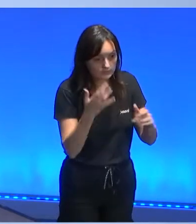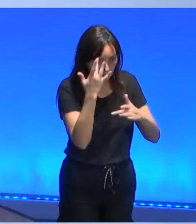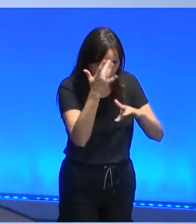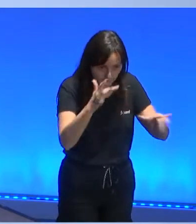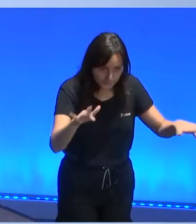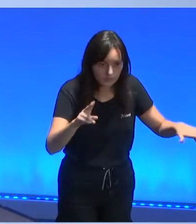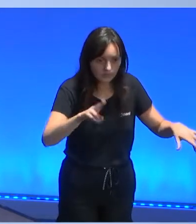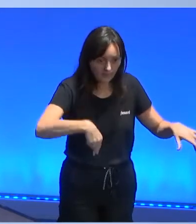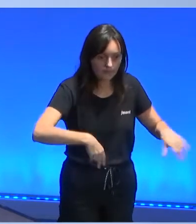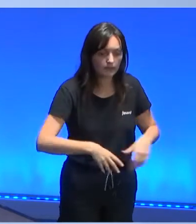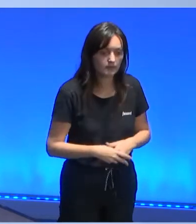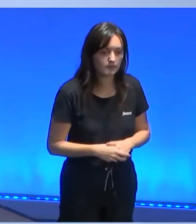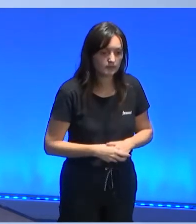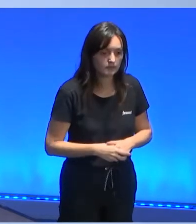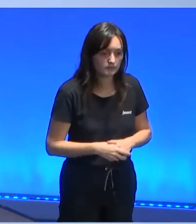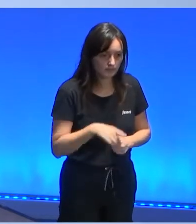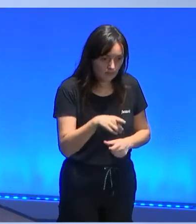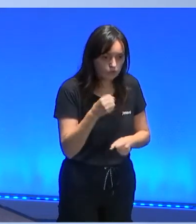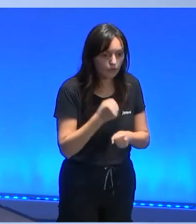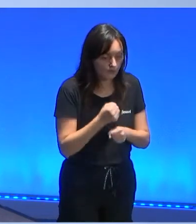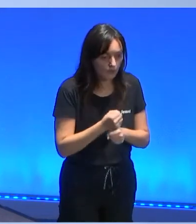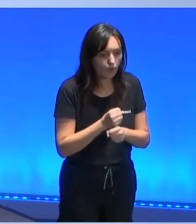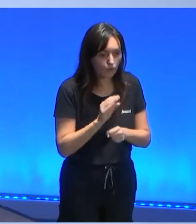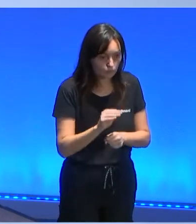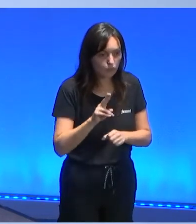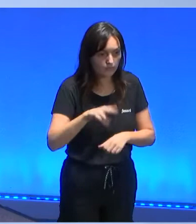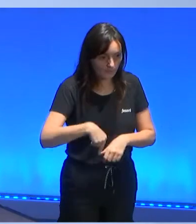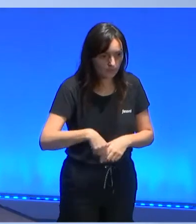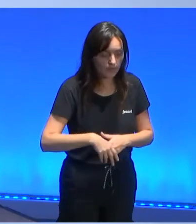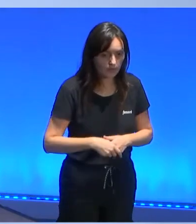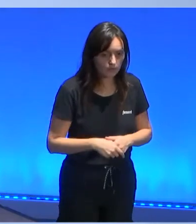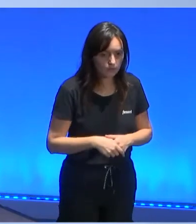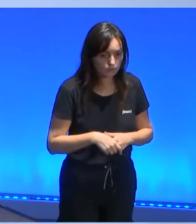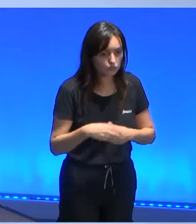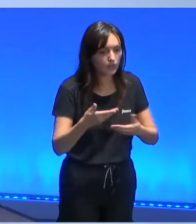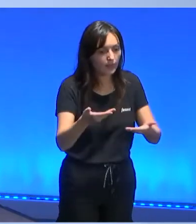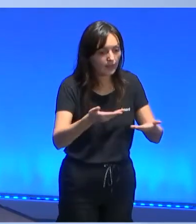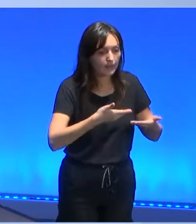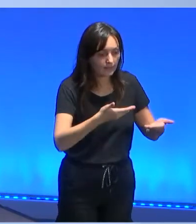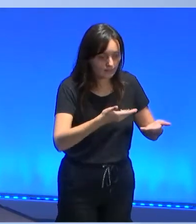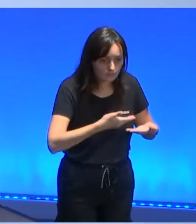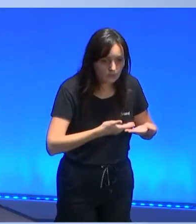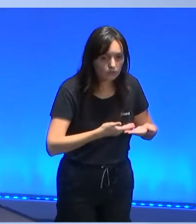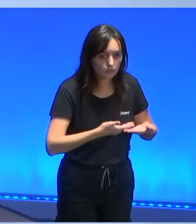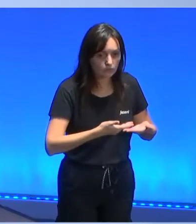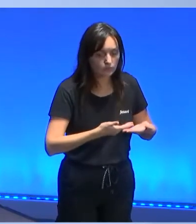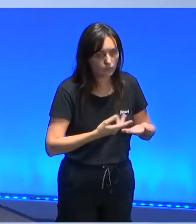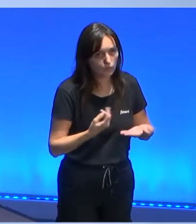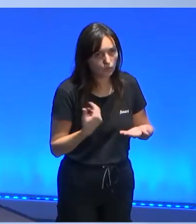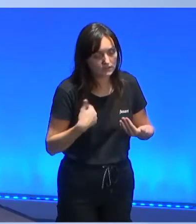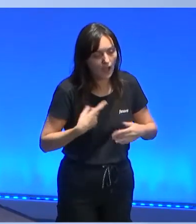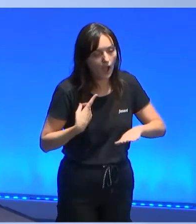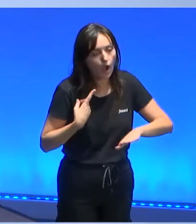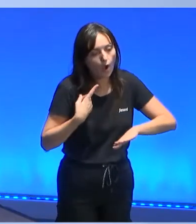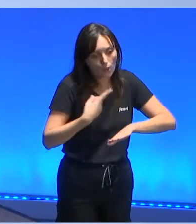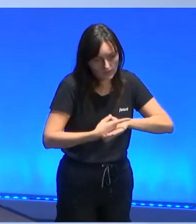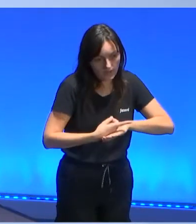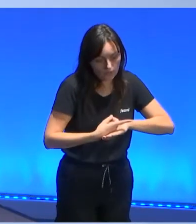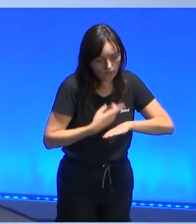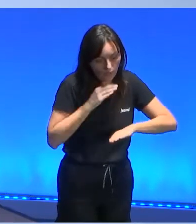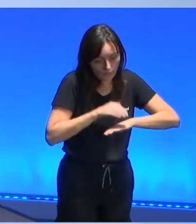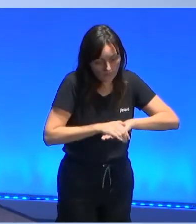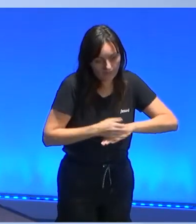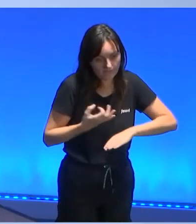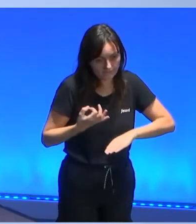todas las demás. Esa también es vuestra labor. Esa es la labor a la que yo os invito, a la que tenéis ya la obligación de